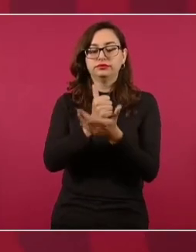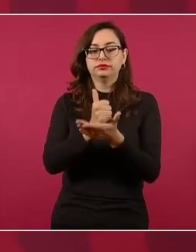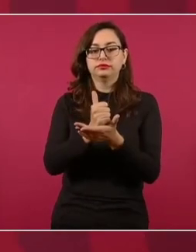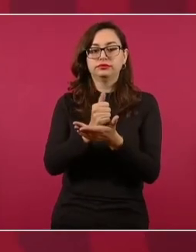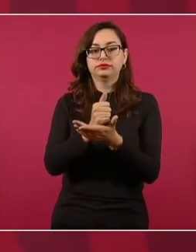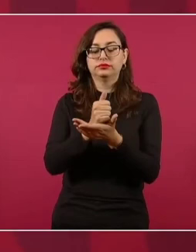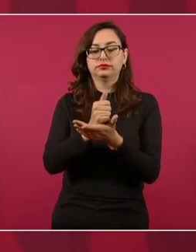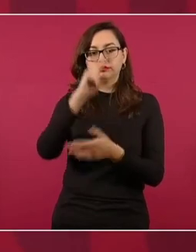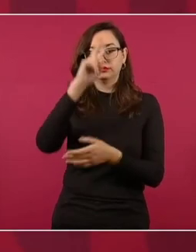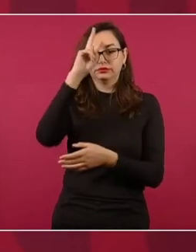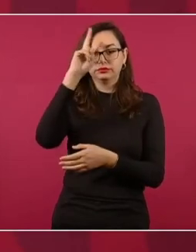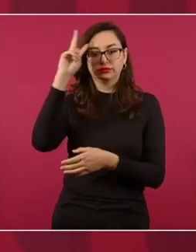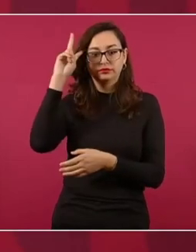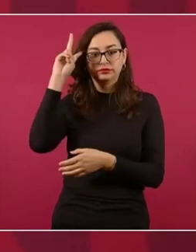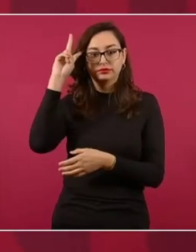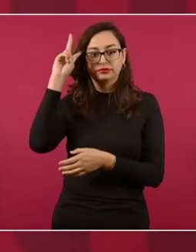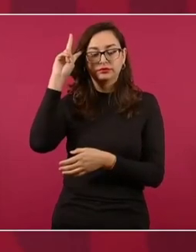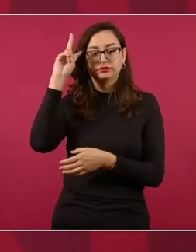todo el gabinete